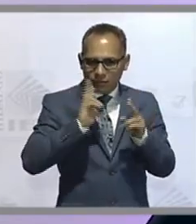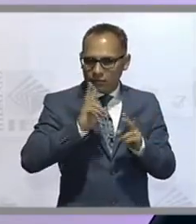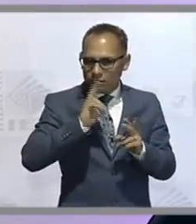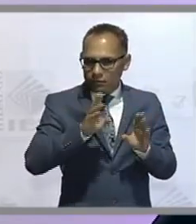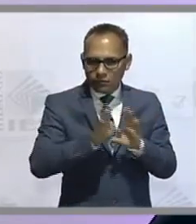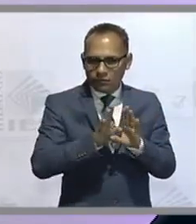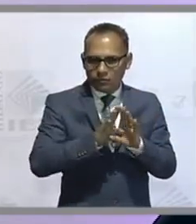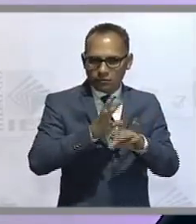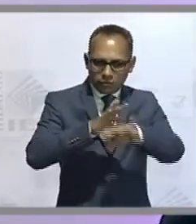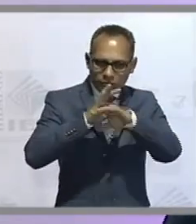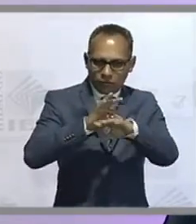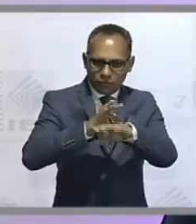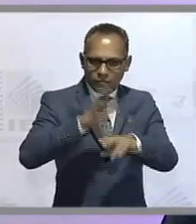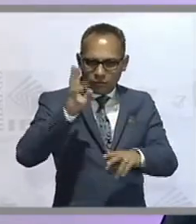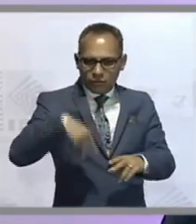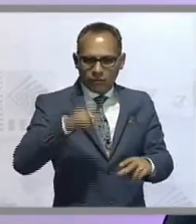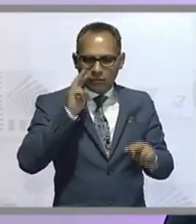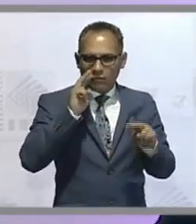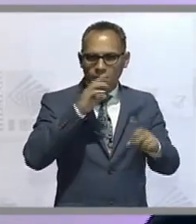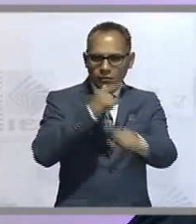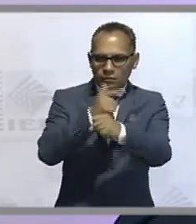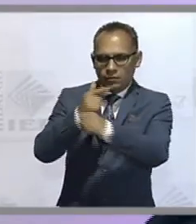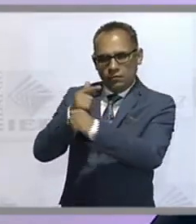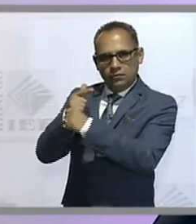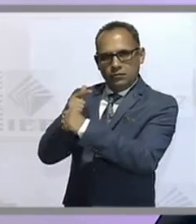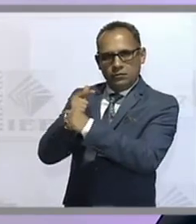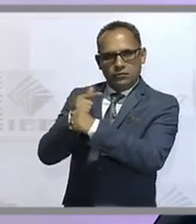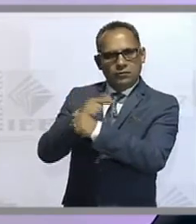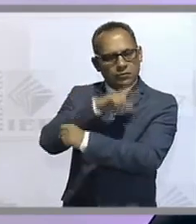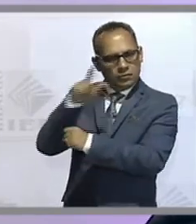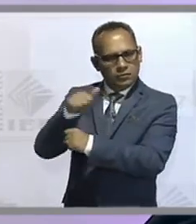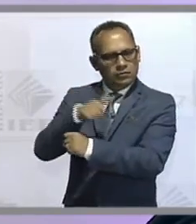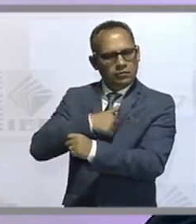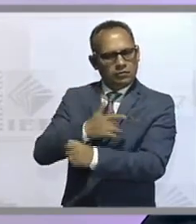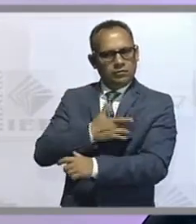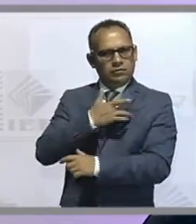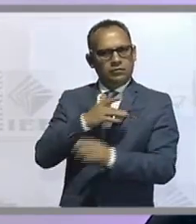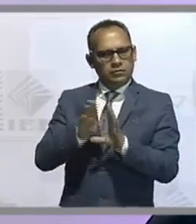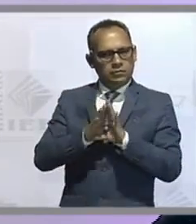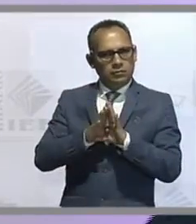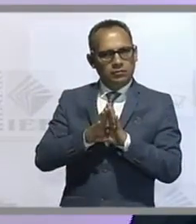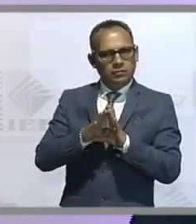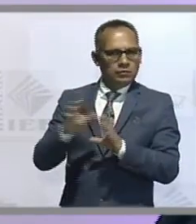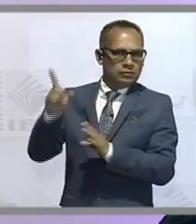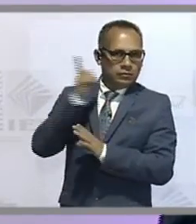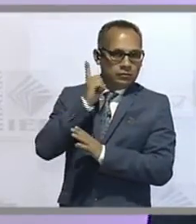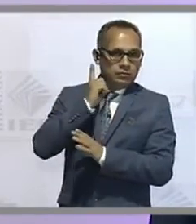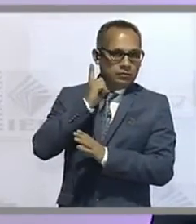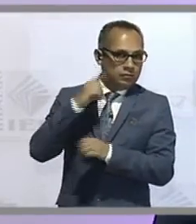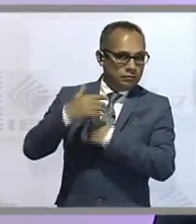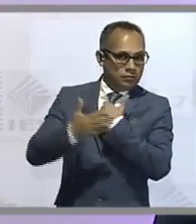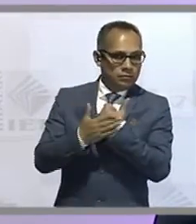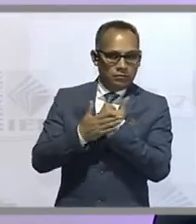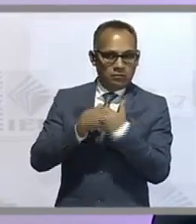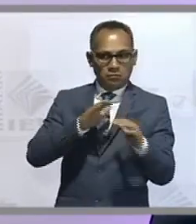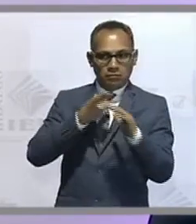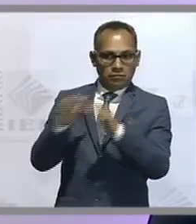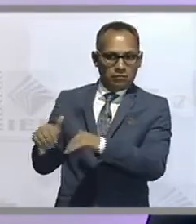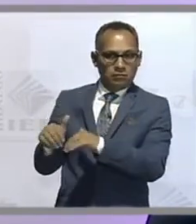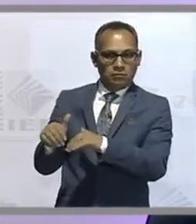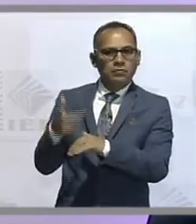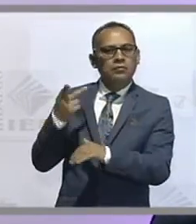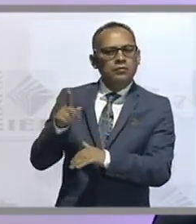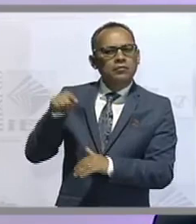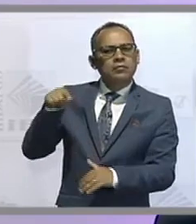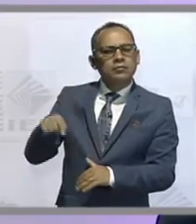que ustedes están descubriendo después de ser diputados van a llegar pero